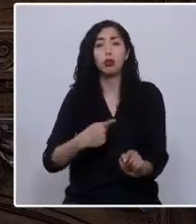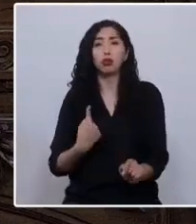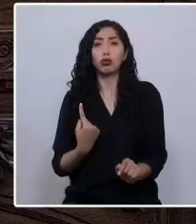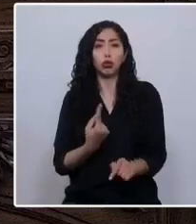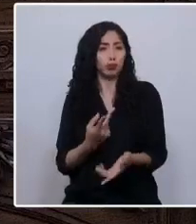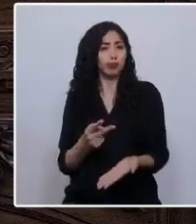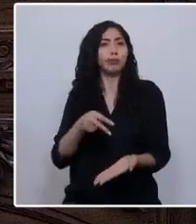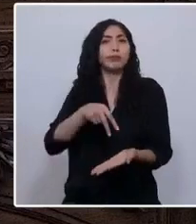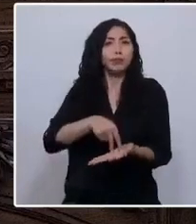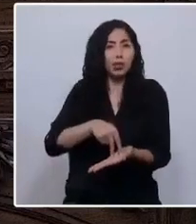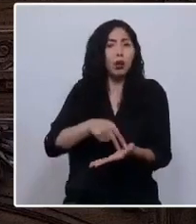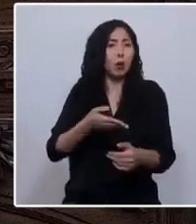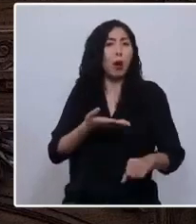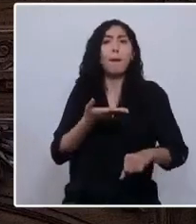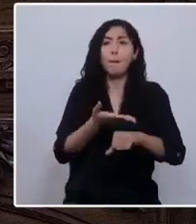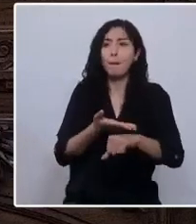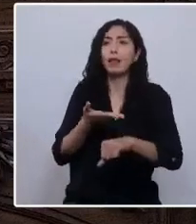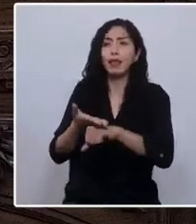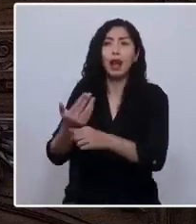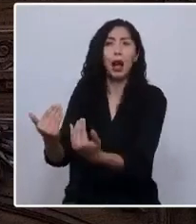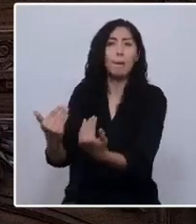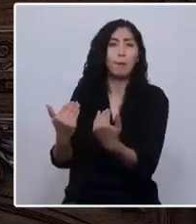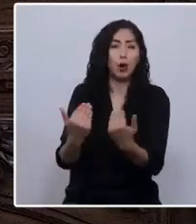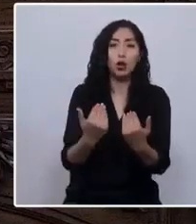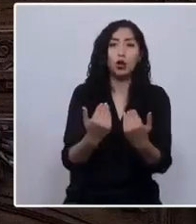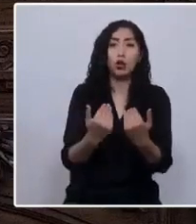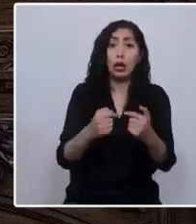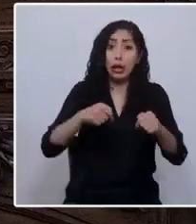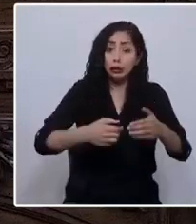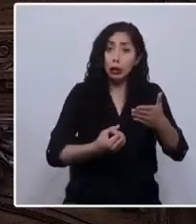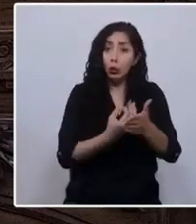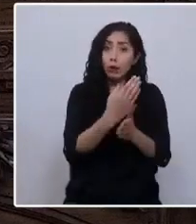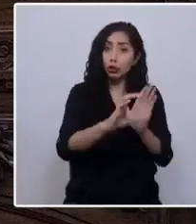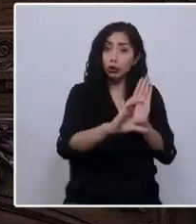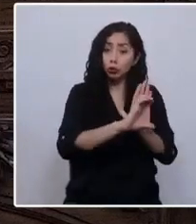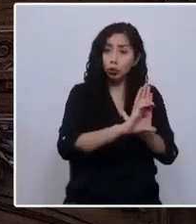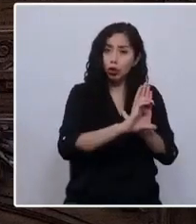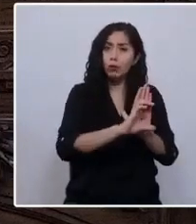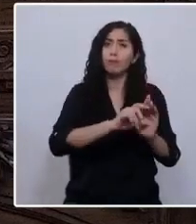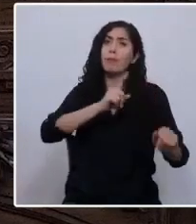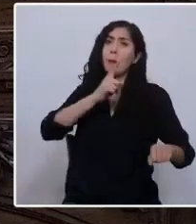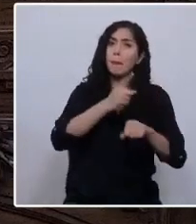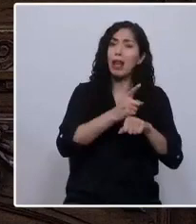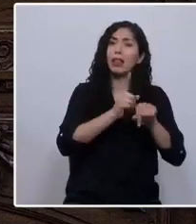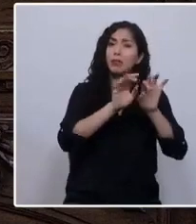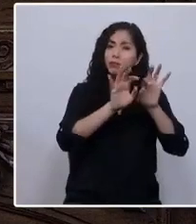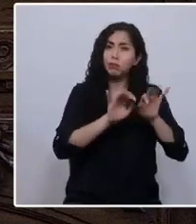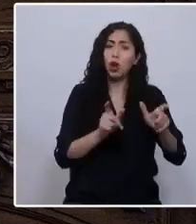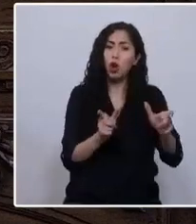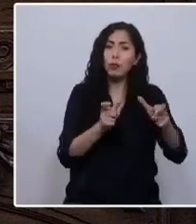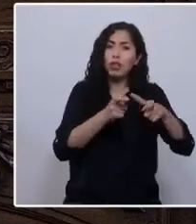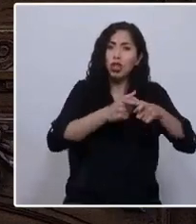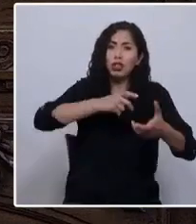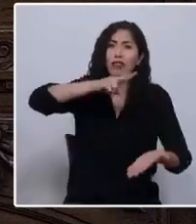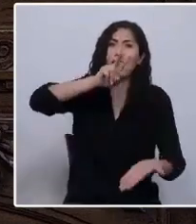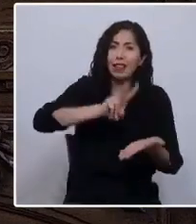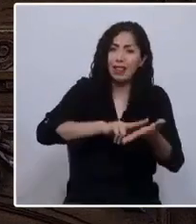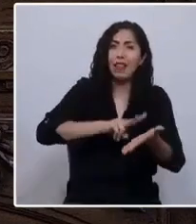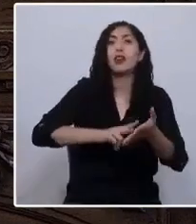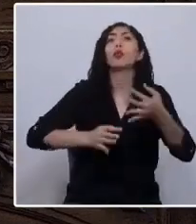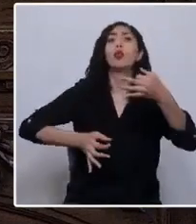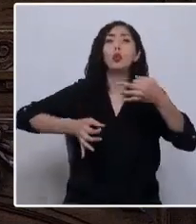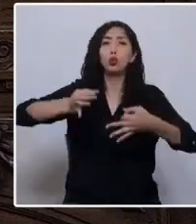a pedir apoyos para que esta nueva constitución mandata la creación de una comisión de verdad justicia y reparación